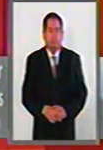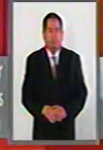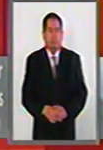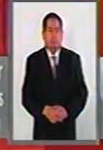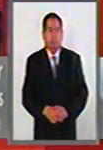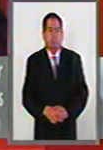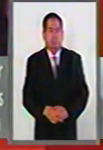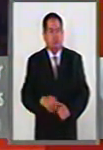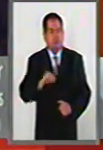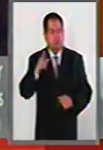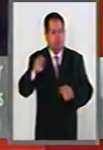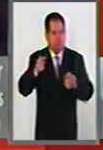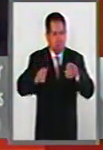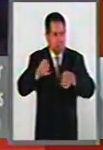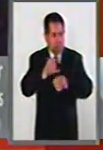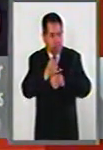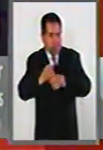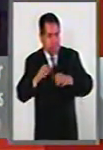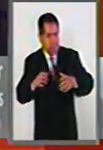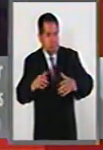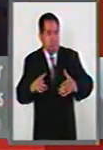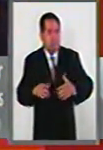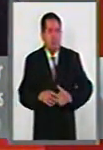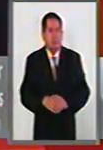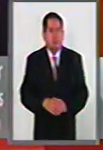La autoridad investigadora